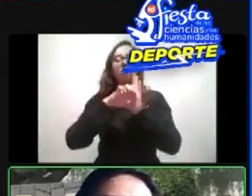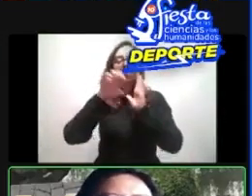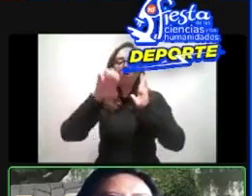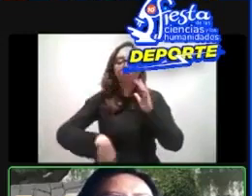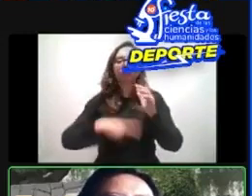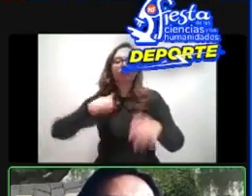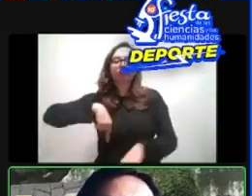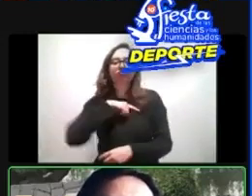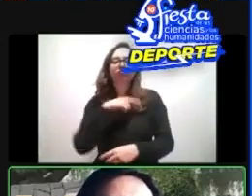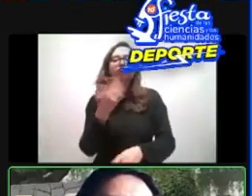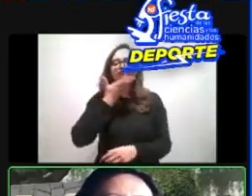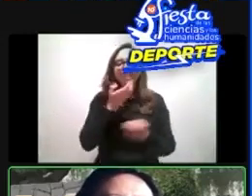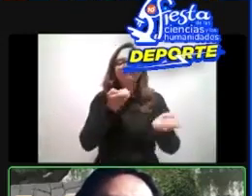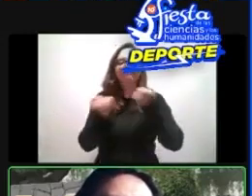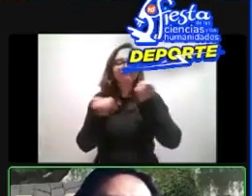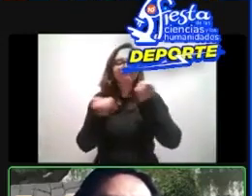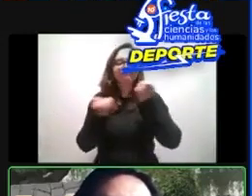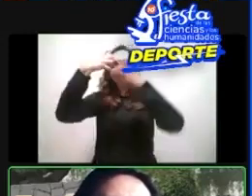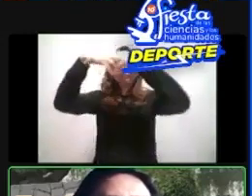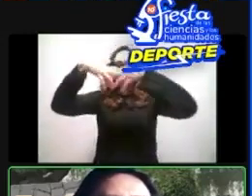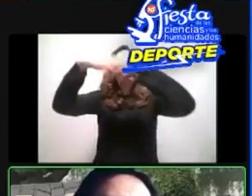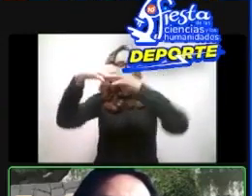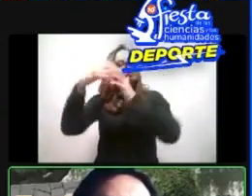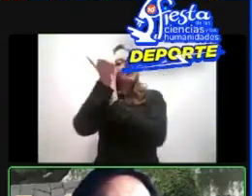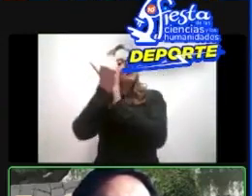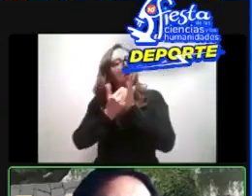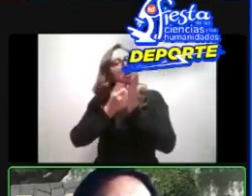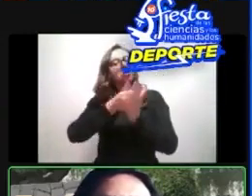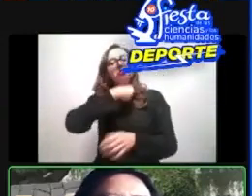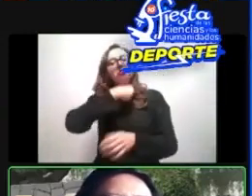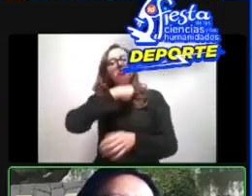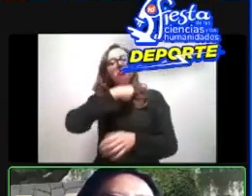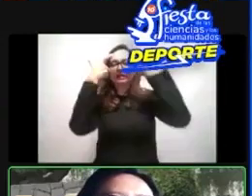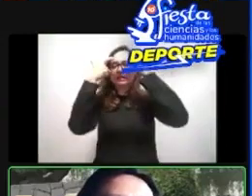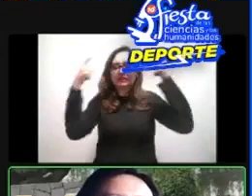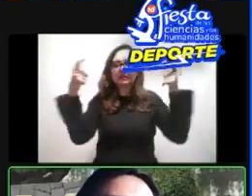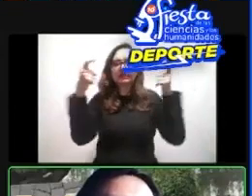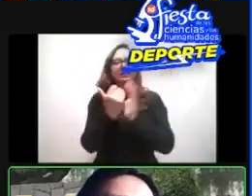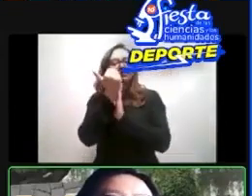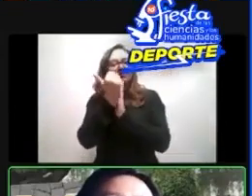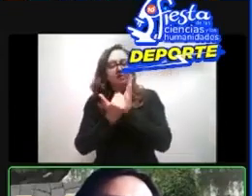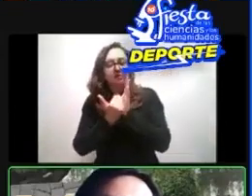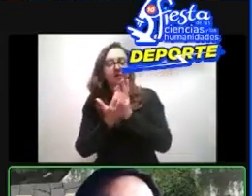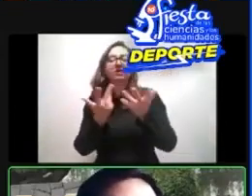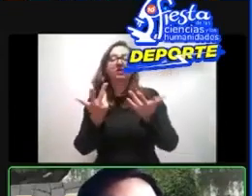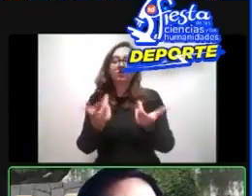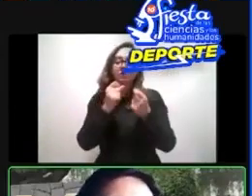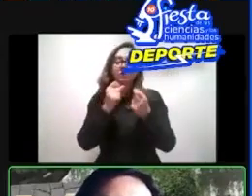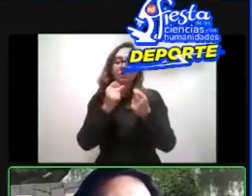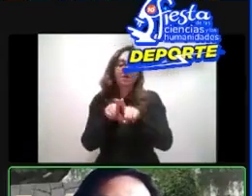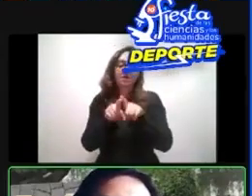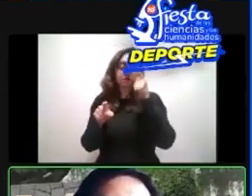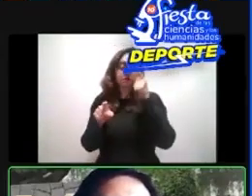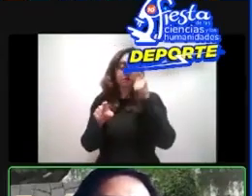cerebral, a reducir la sensibilidad al estrés, depresión y ansiedad, liberar factores que